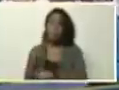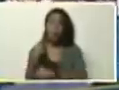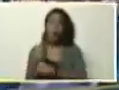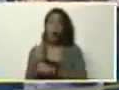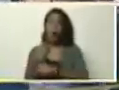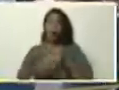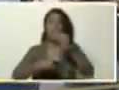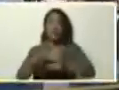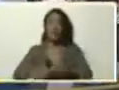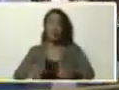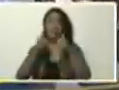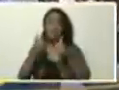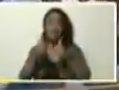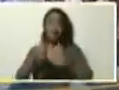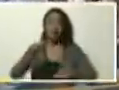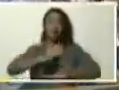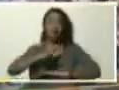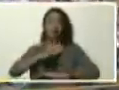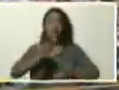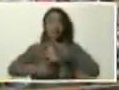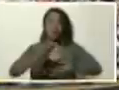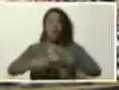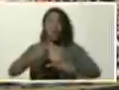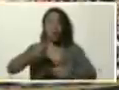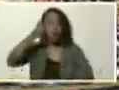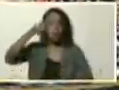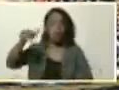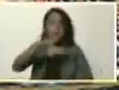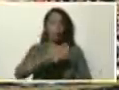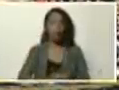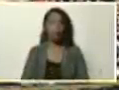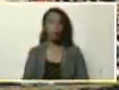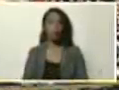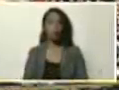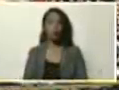generar bienes y servicios para el pueblo.